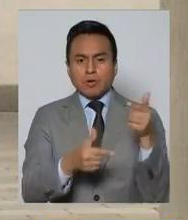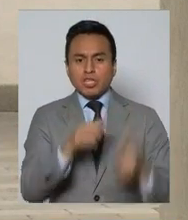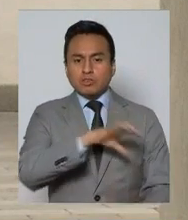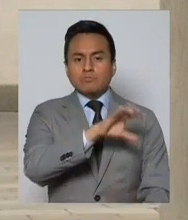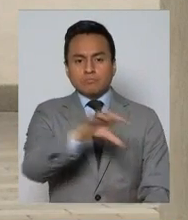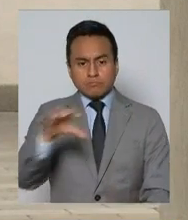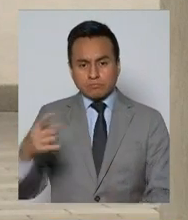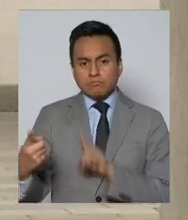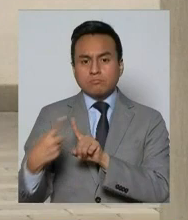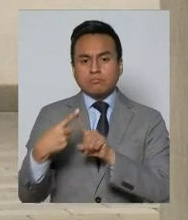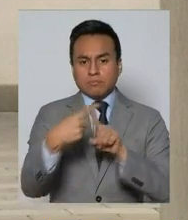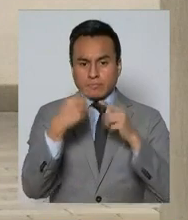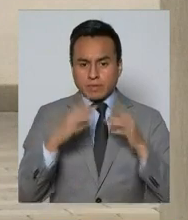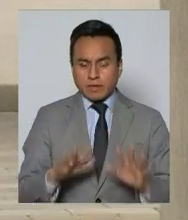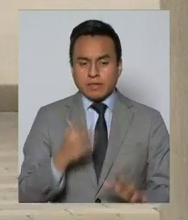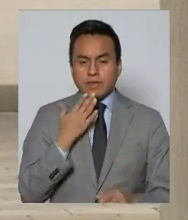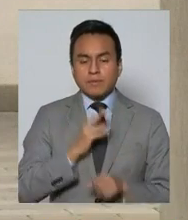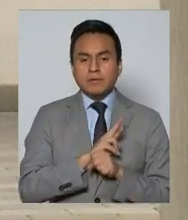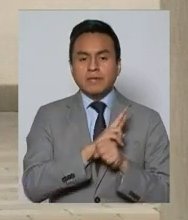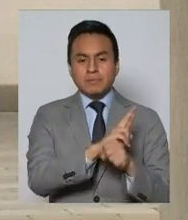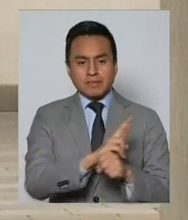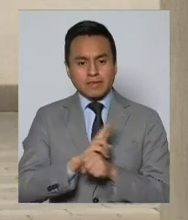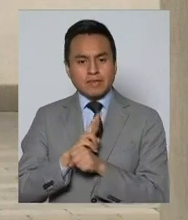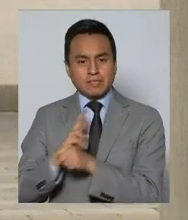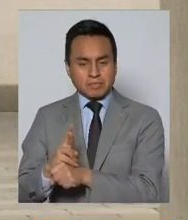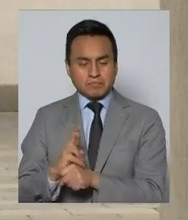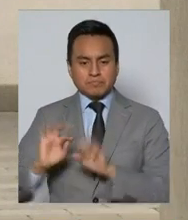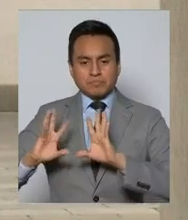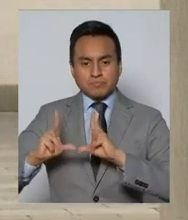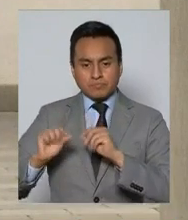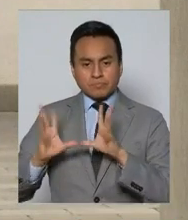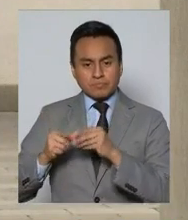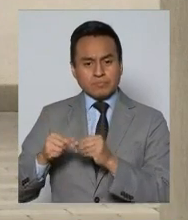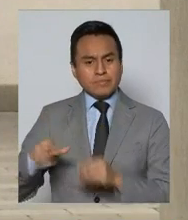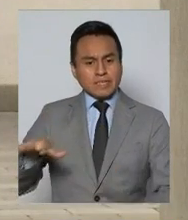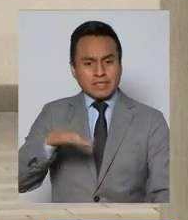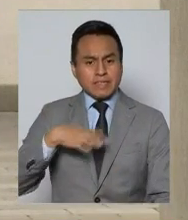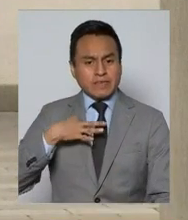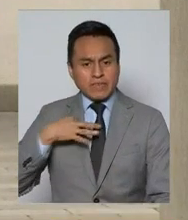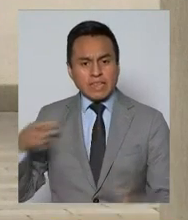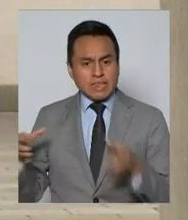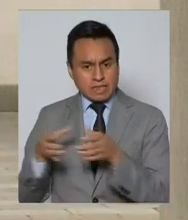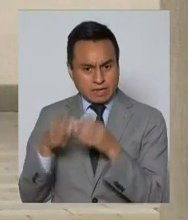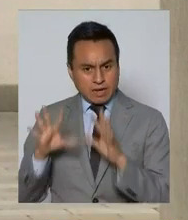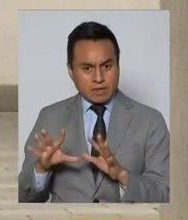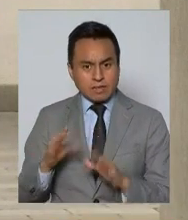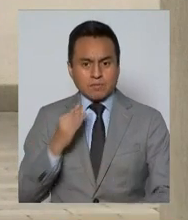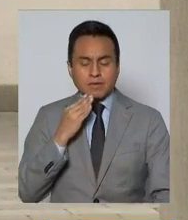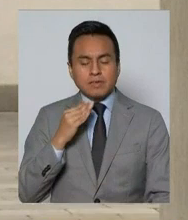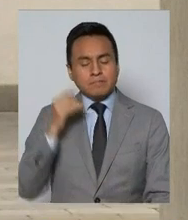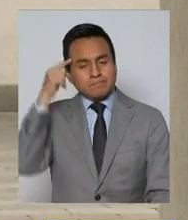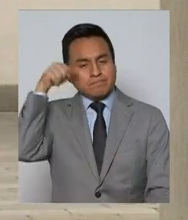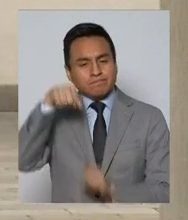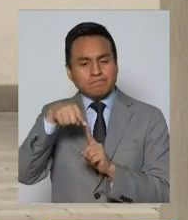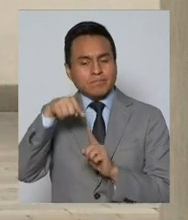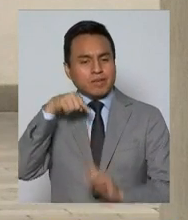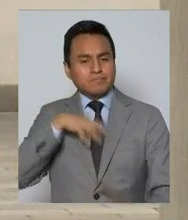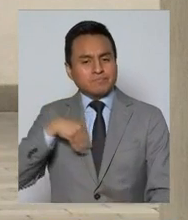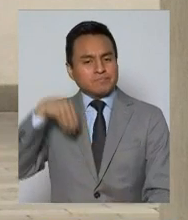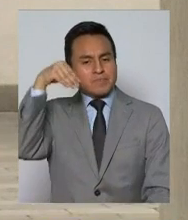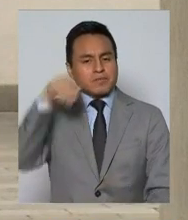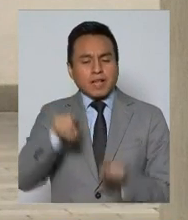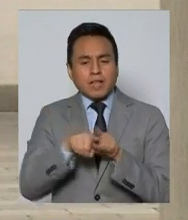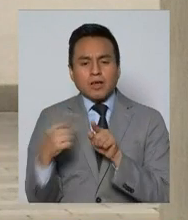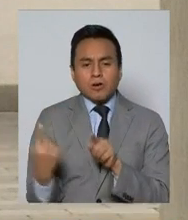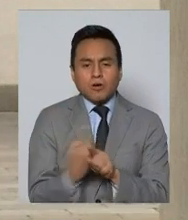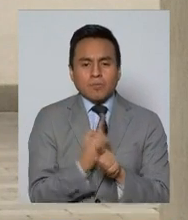políticos, también con representantes de las organizaciones civiles, y el espíritu aquí es conversar. Creo que todas